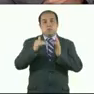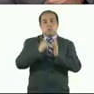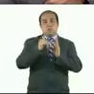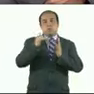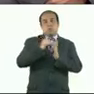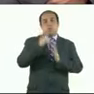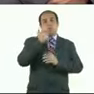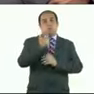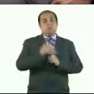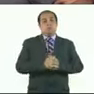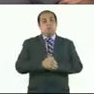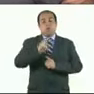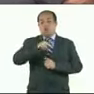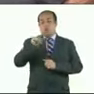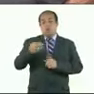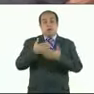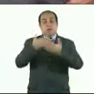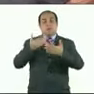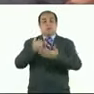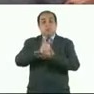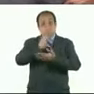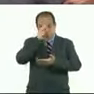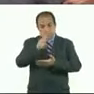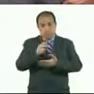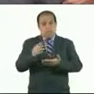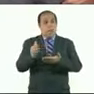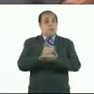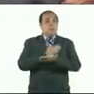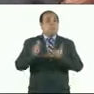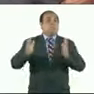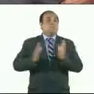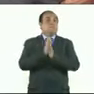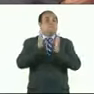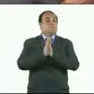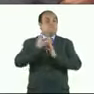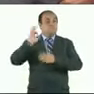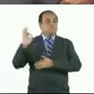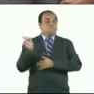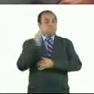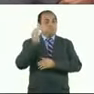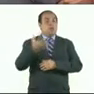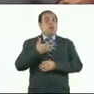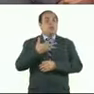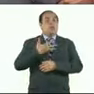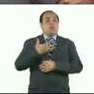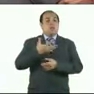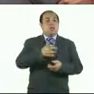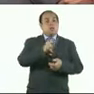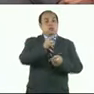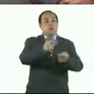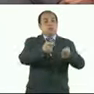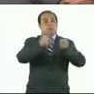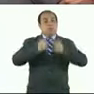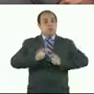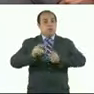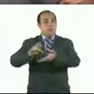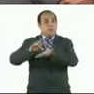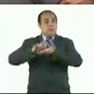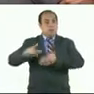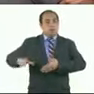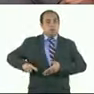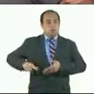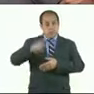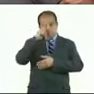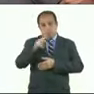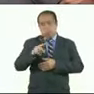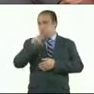pesos. Nunca antes la Ciudad de México, además de las participaciones federales, había recibido tanto apoyo del Gobierno de México.